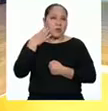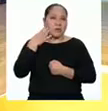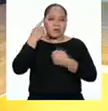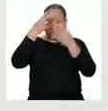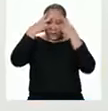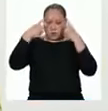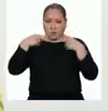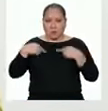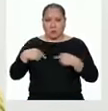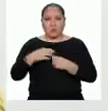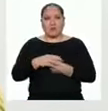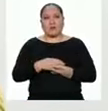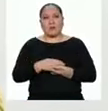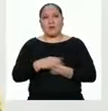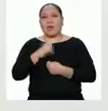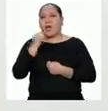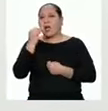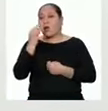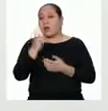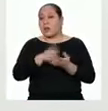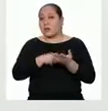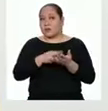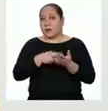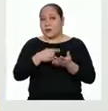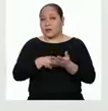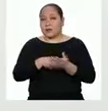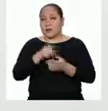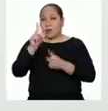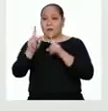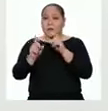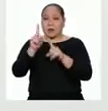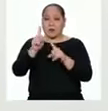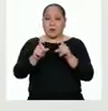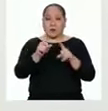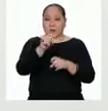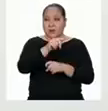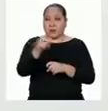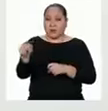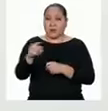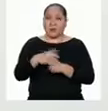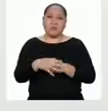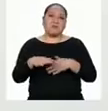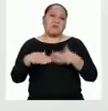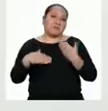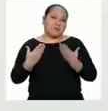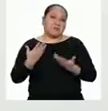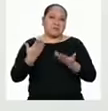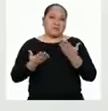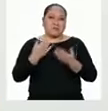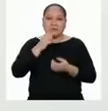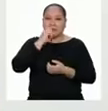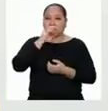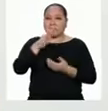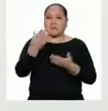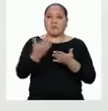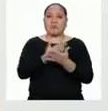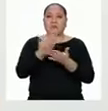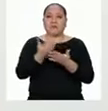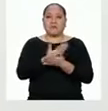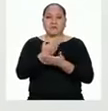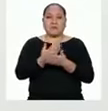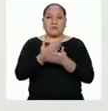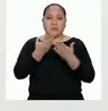físico, ¿cierto? En algunas ocasiones, nuestras entrevistadas o entrevistados pueden mencionar nuevas categorías,